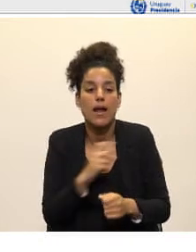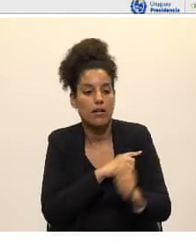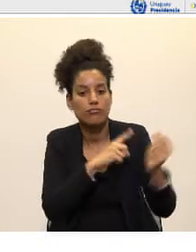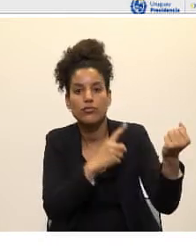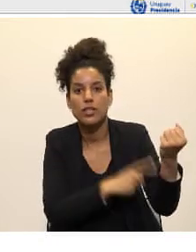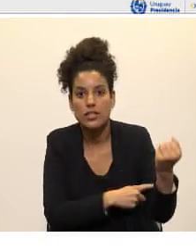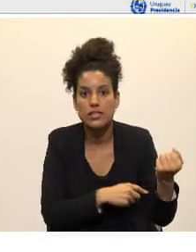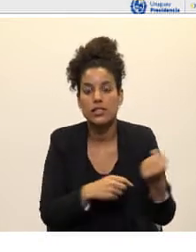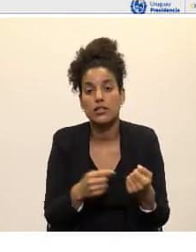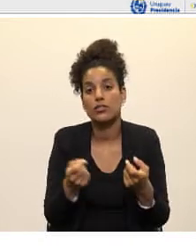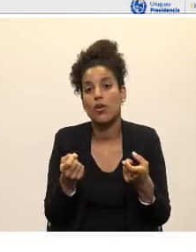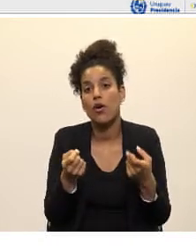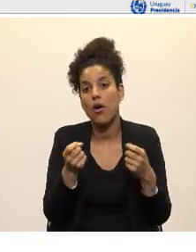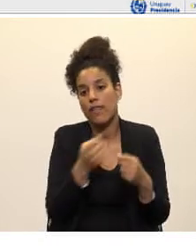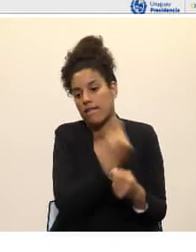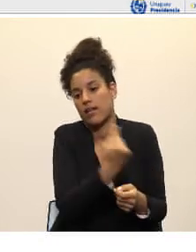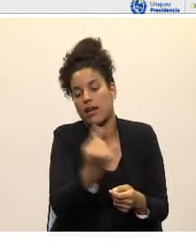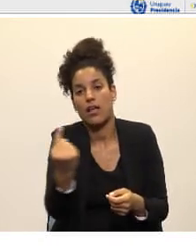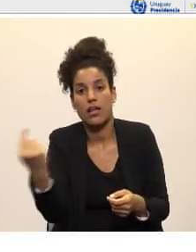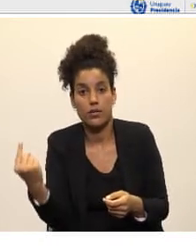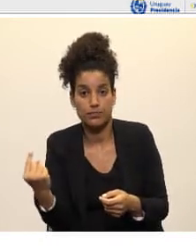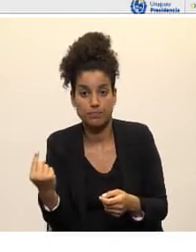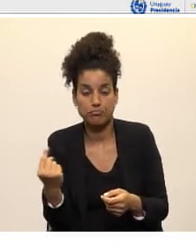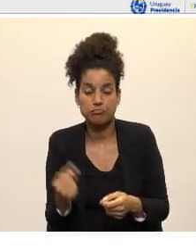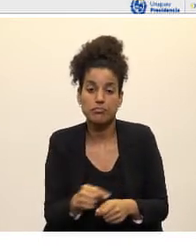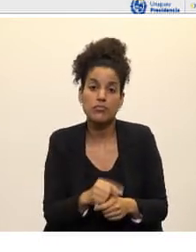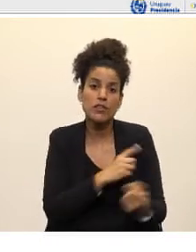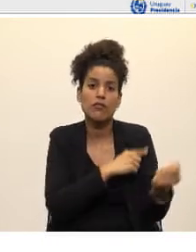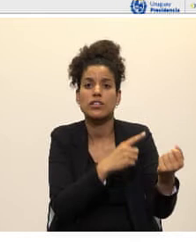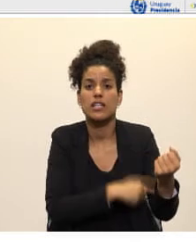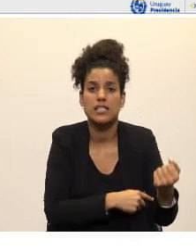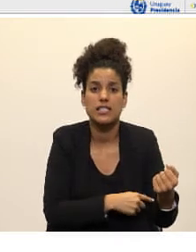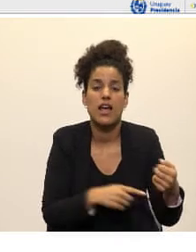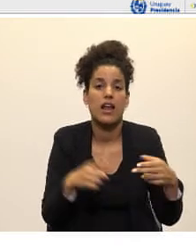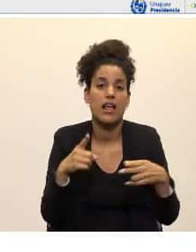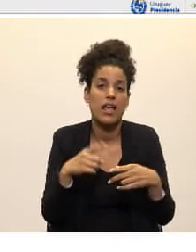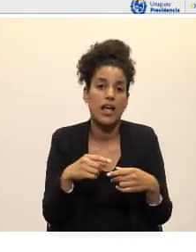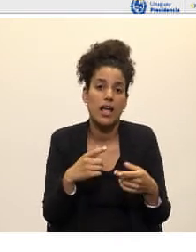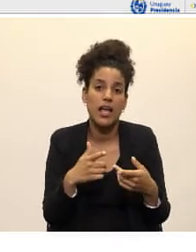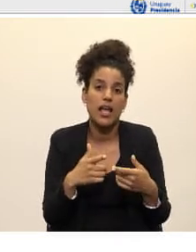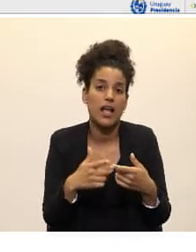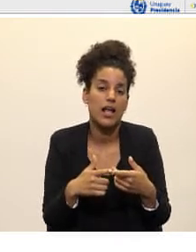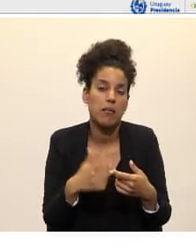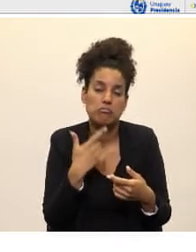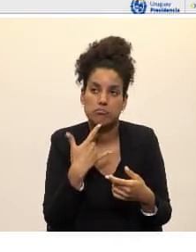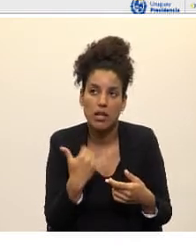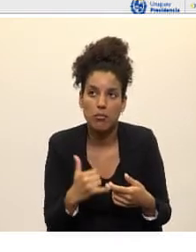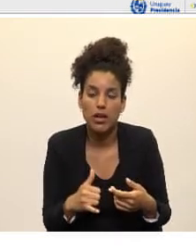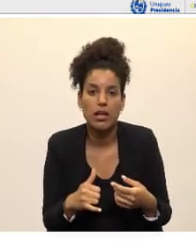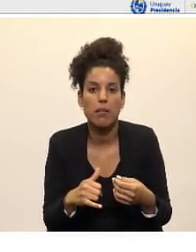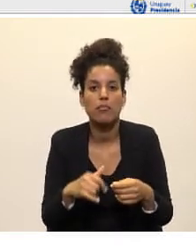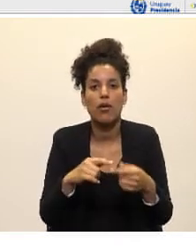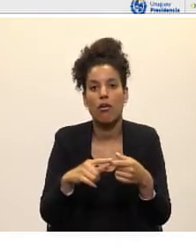la capacidad de cada uno de ellos, fortalecer canales y redes para poder poner en valor estos equipos